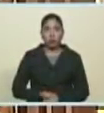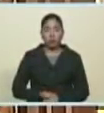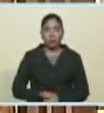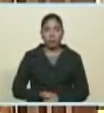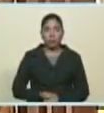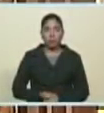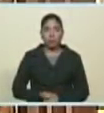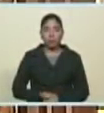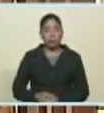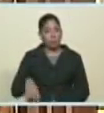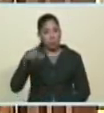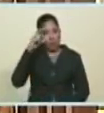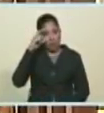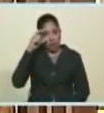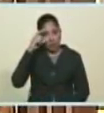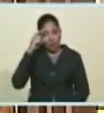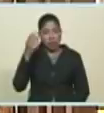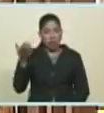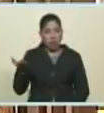Elías, camarada,